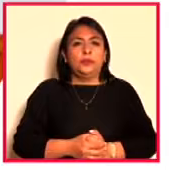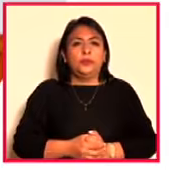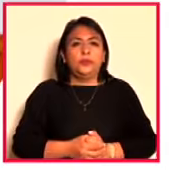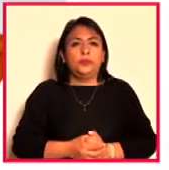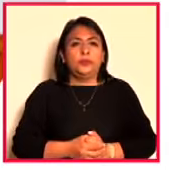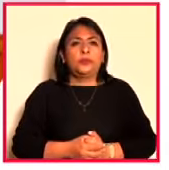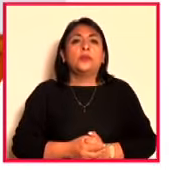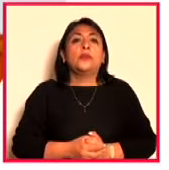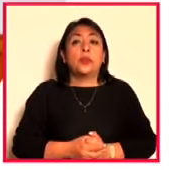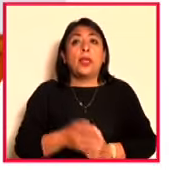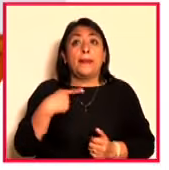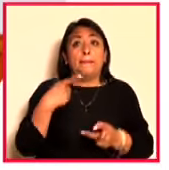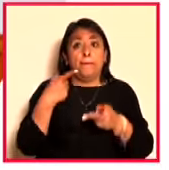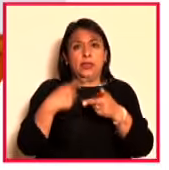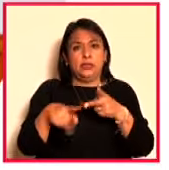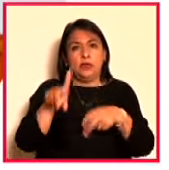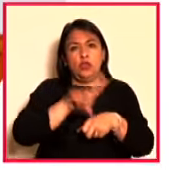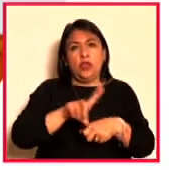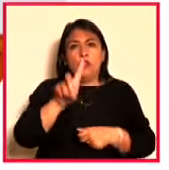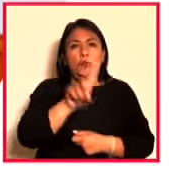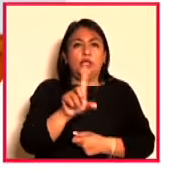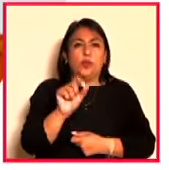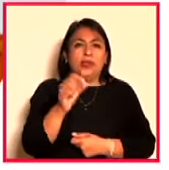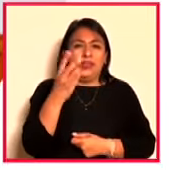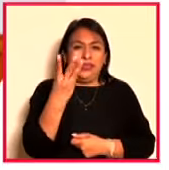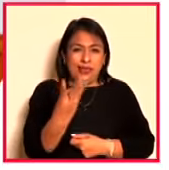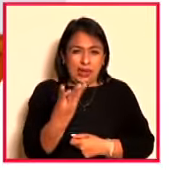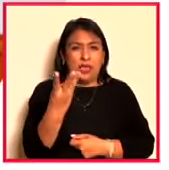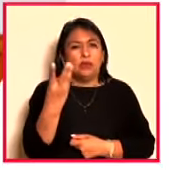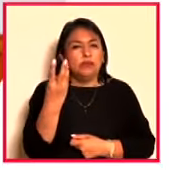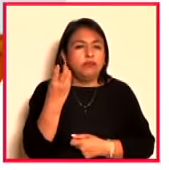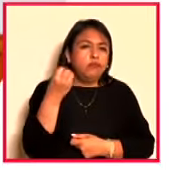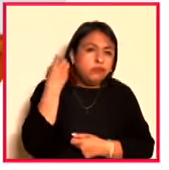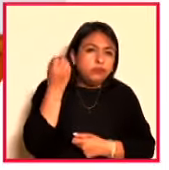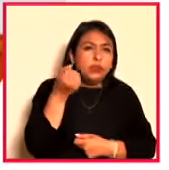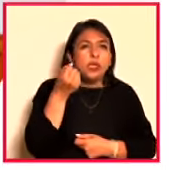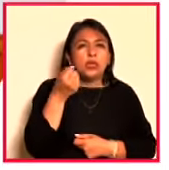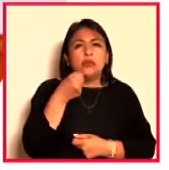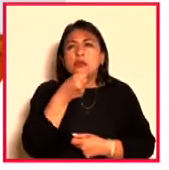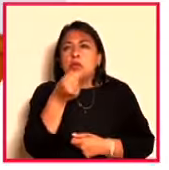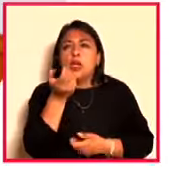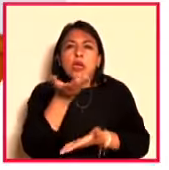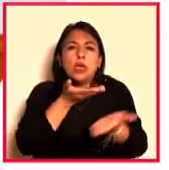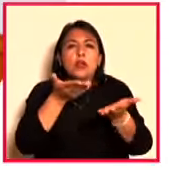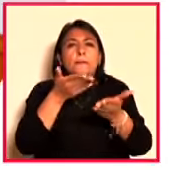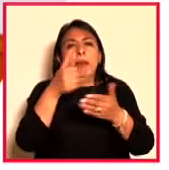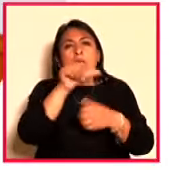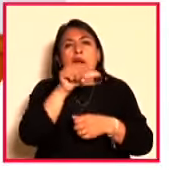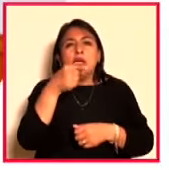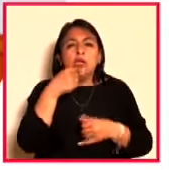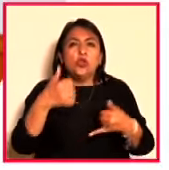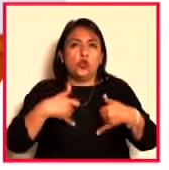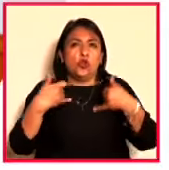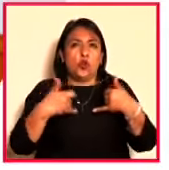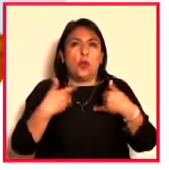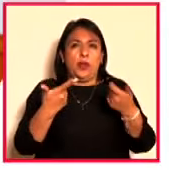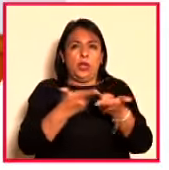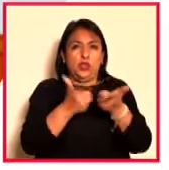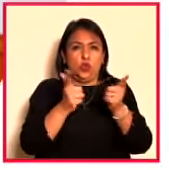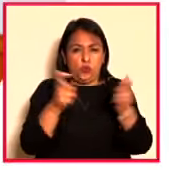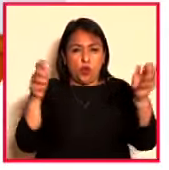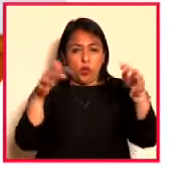Vamos a comenzar el domingo 23 con un conversatorio sobre teatro para niños y jóvenes con las compañías de este encuentro. Y